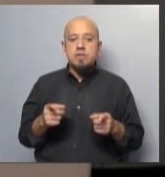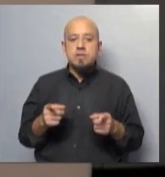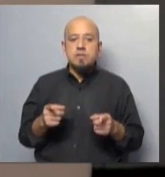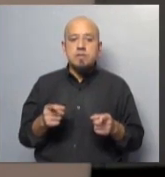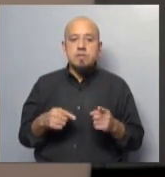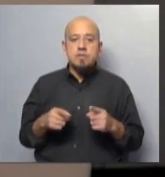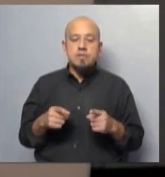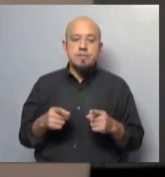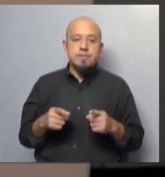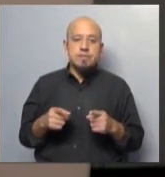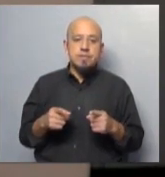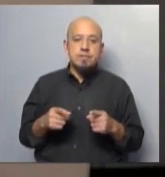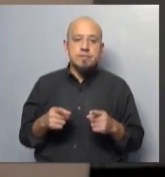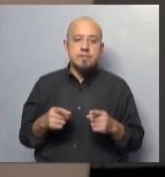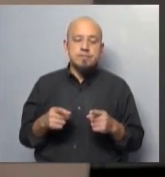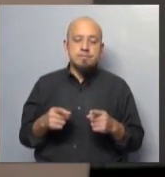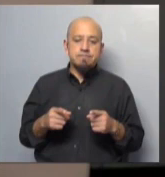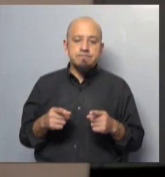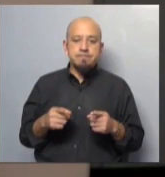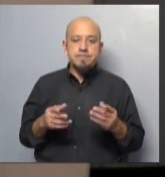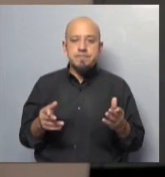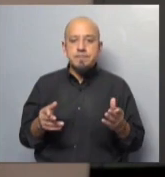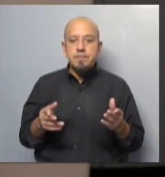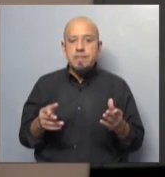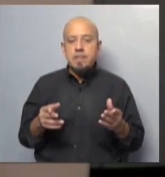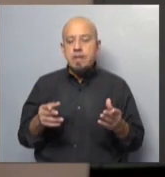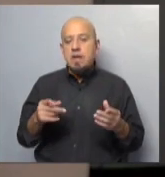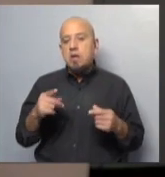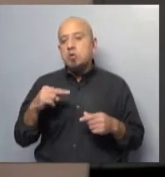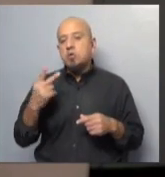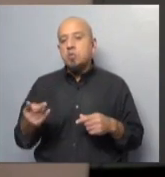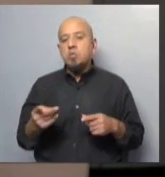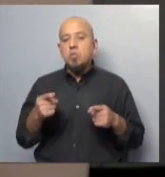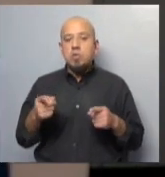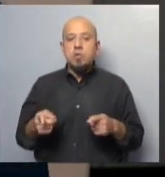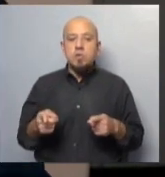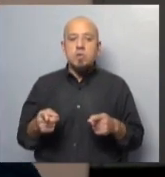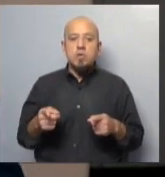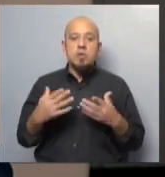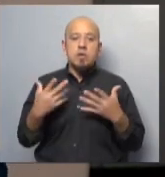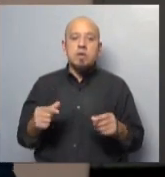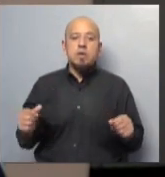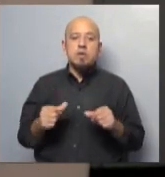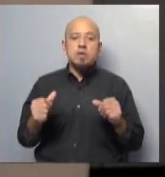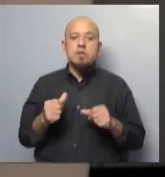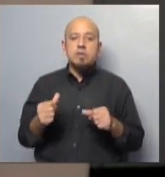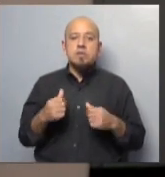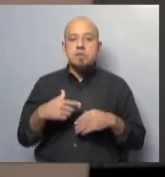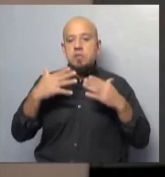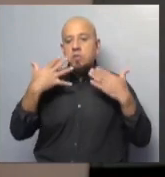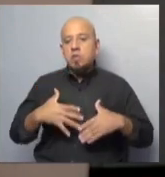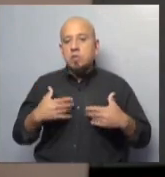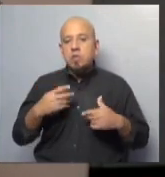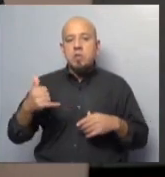más ficcional, la segunda línea es que después que eso suceda, él lo que quiere es entregar su cuerpo a